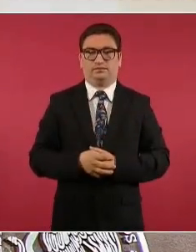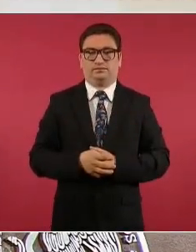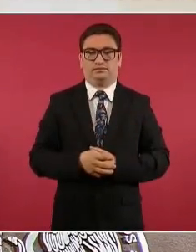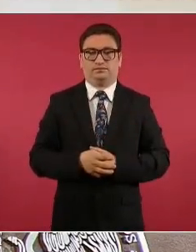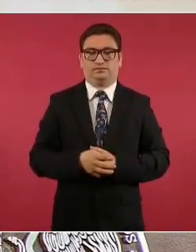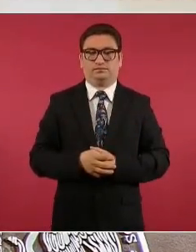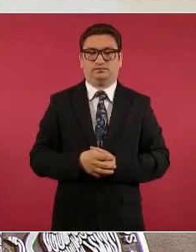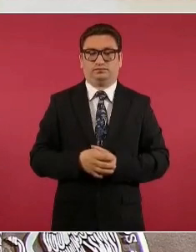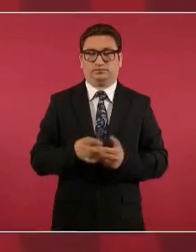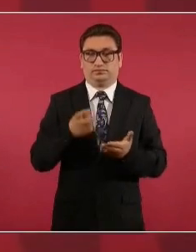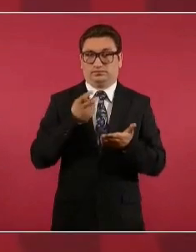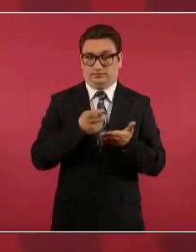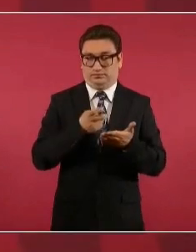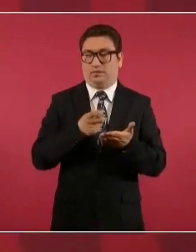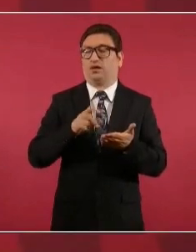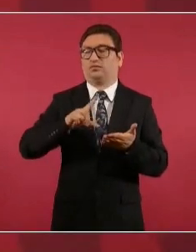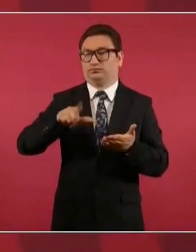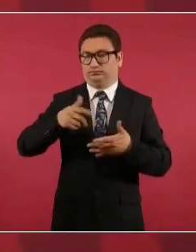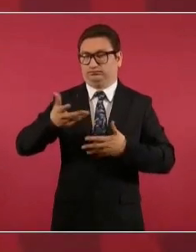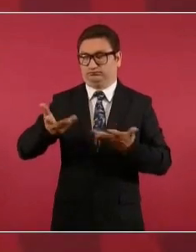y se procedió.